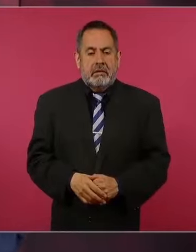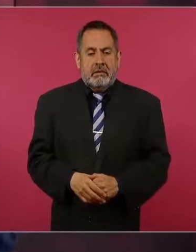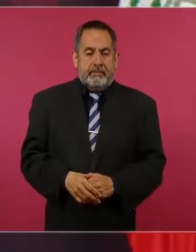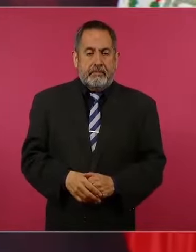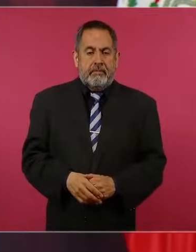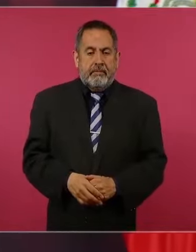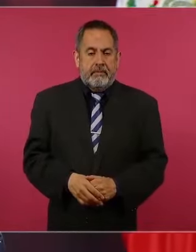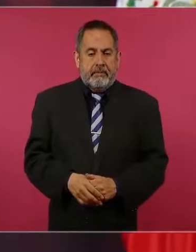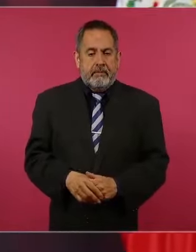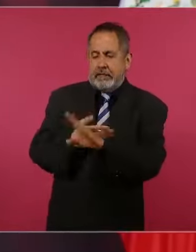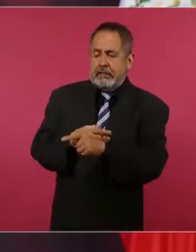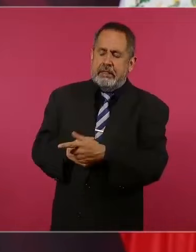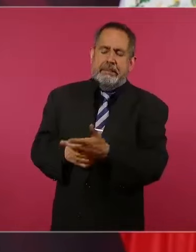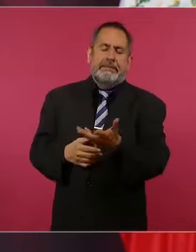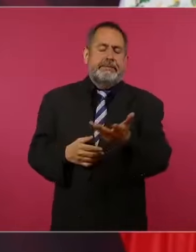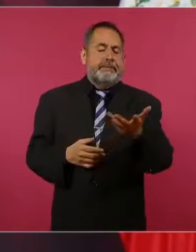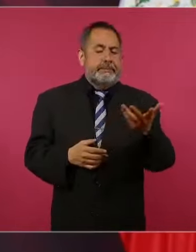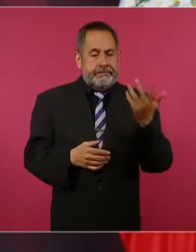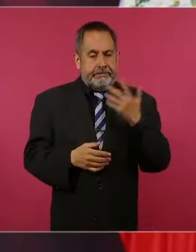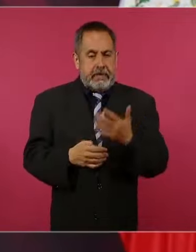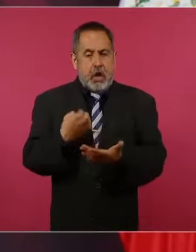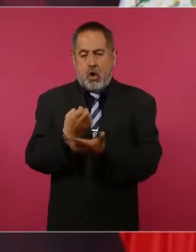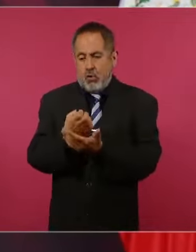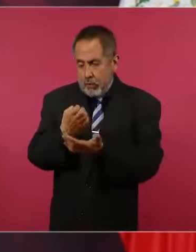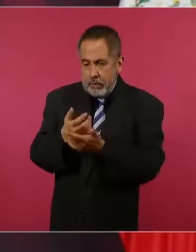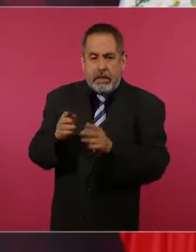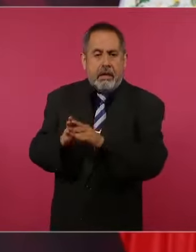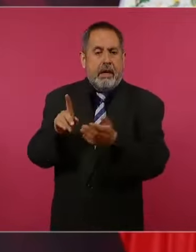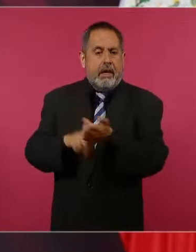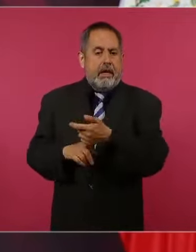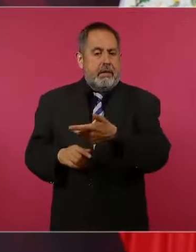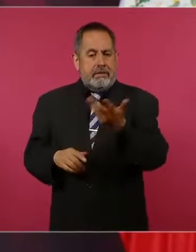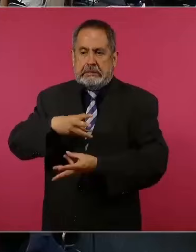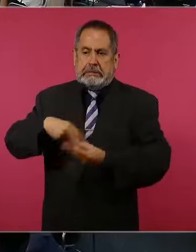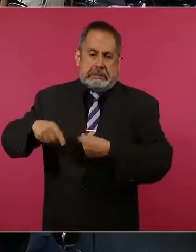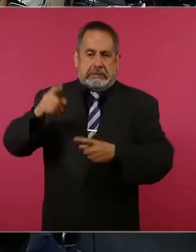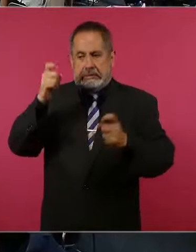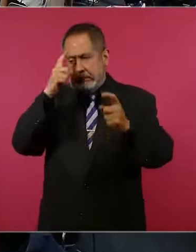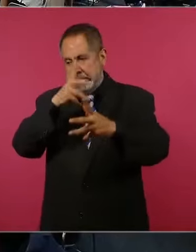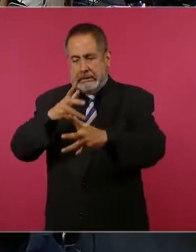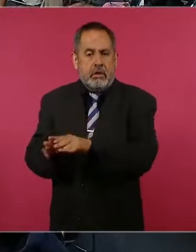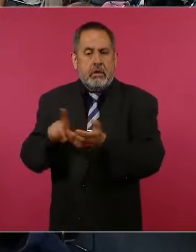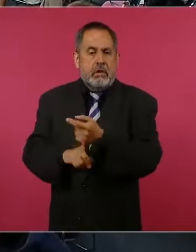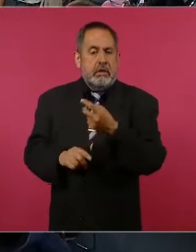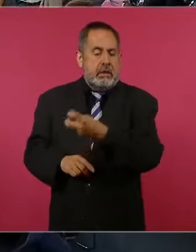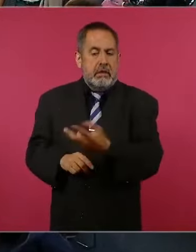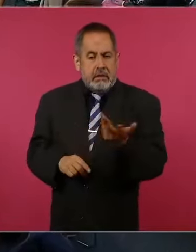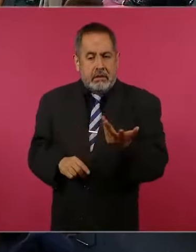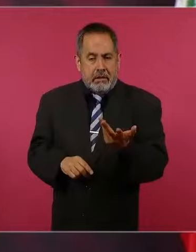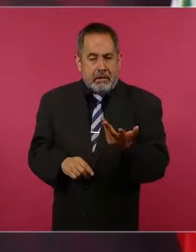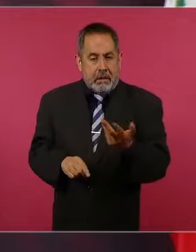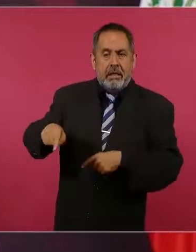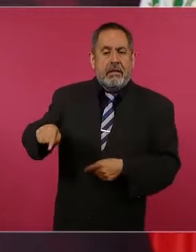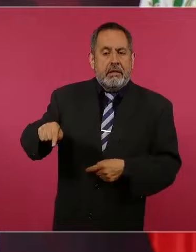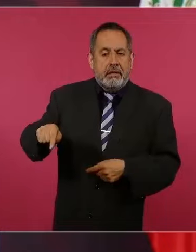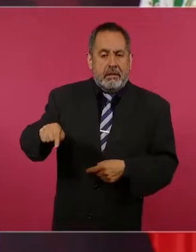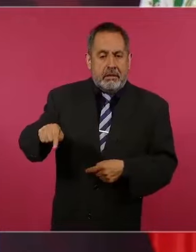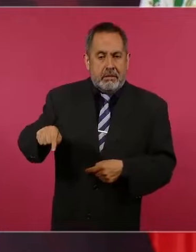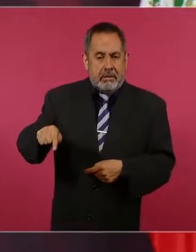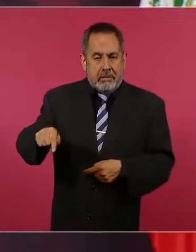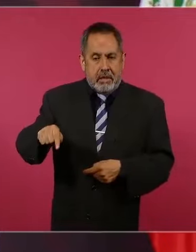eso afecta, desde luego, la economía, el bienestar en Cuba, y eso lleva a que se incremente